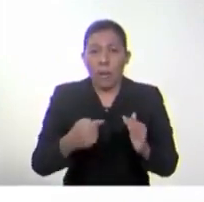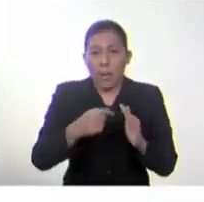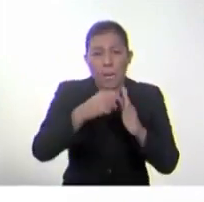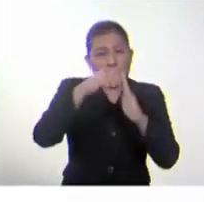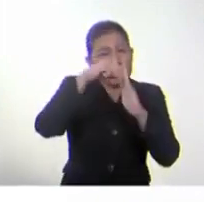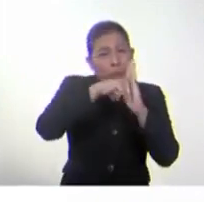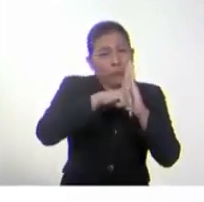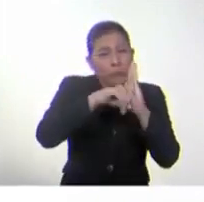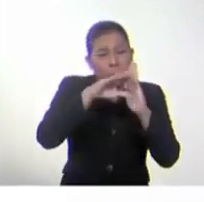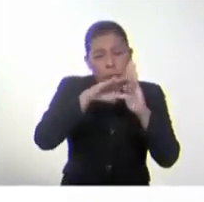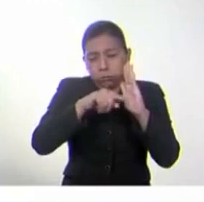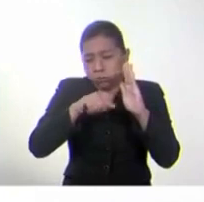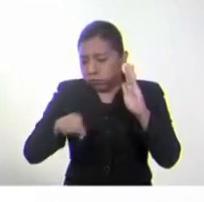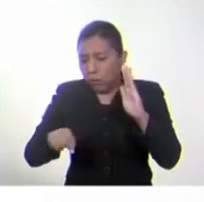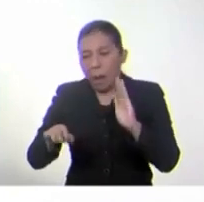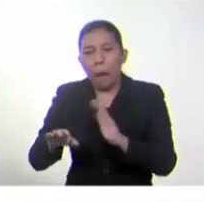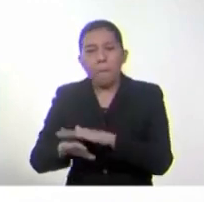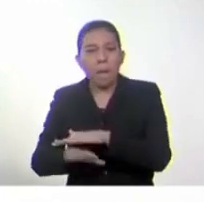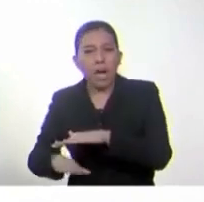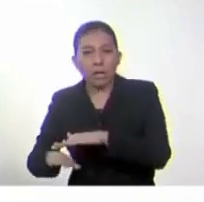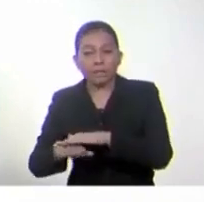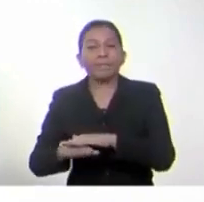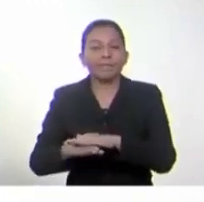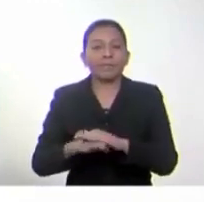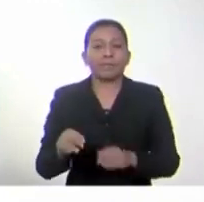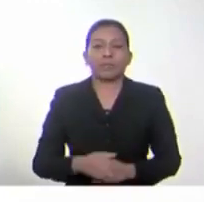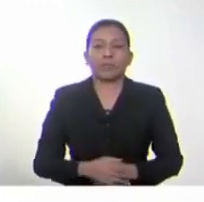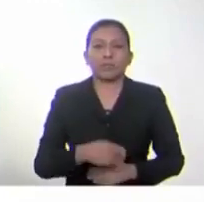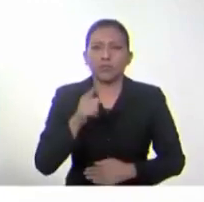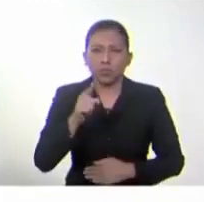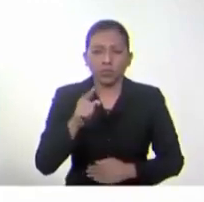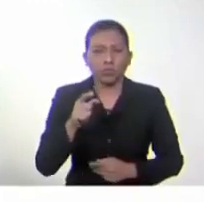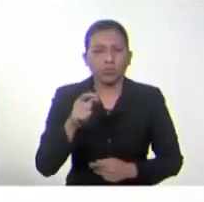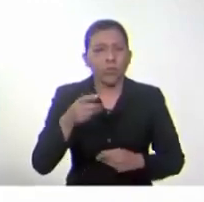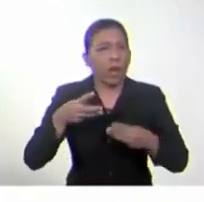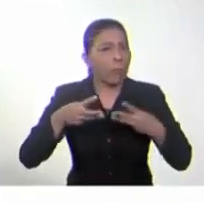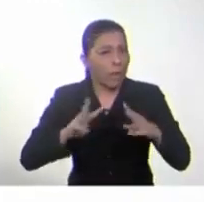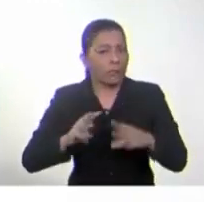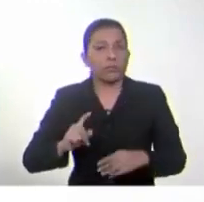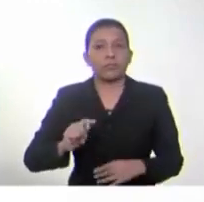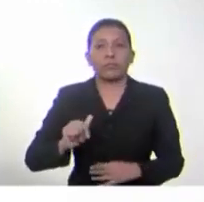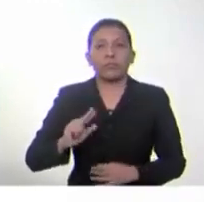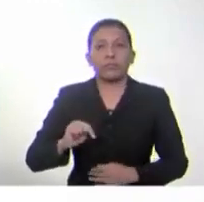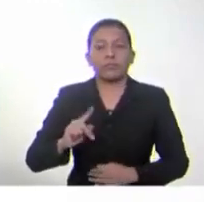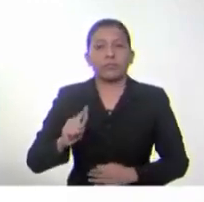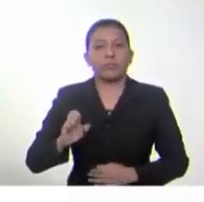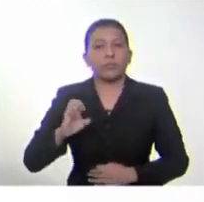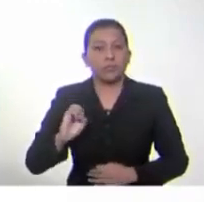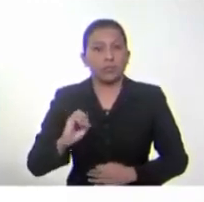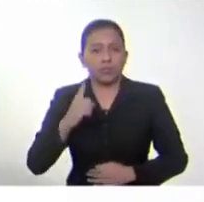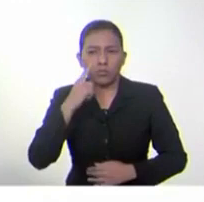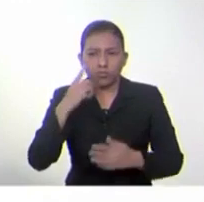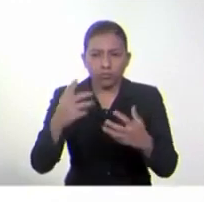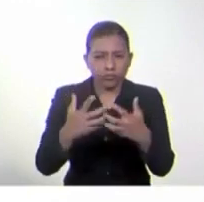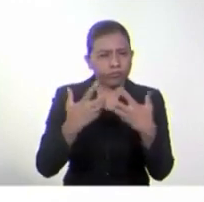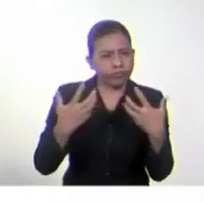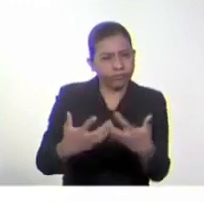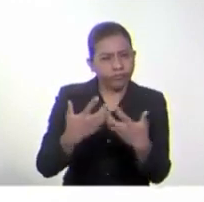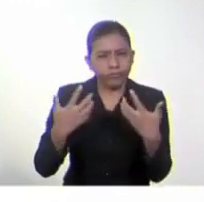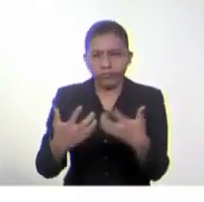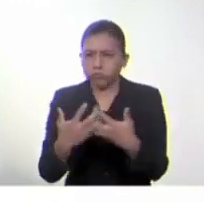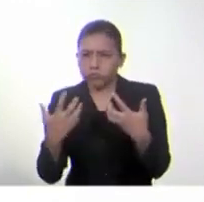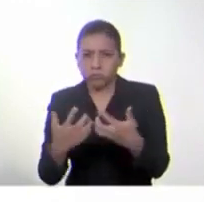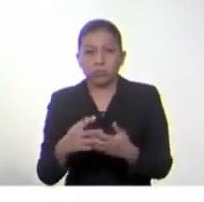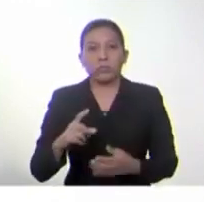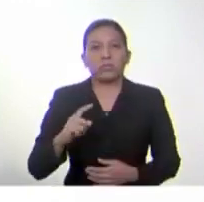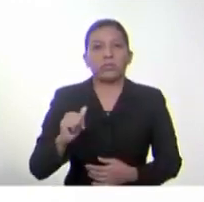individual. Al balancear por el método del tanteo, se prueba con diferentes coeficientes por exploración o tanteo, hasta encontrar